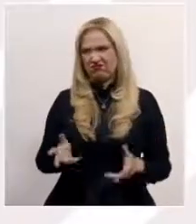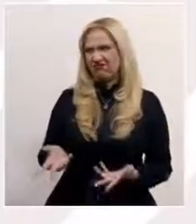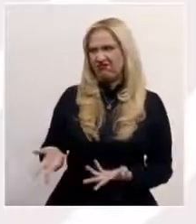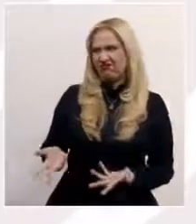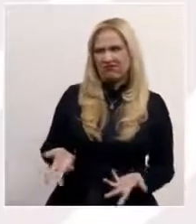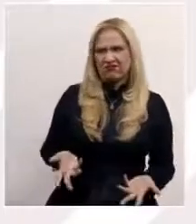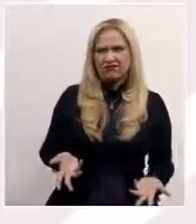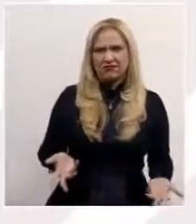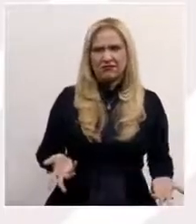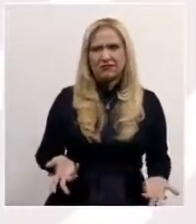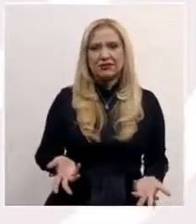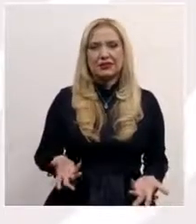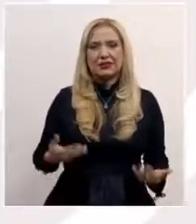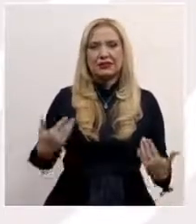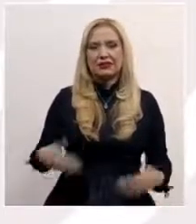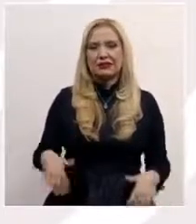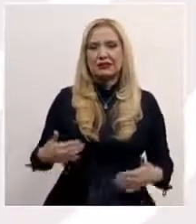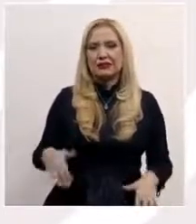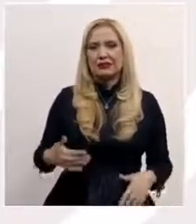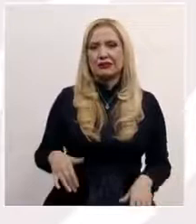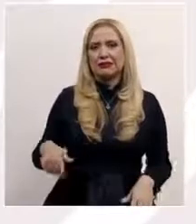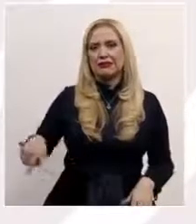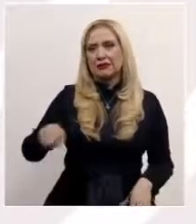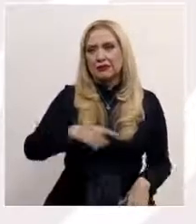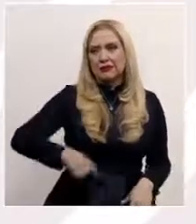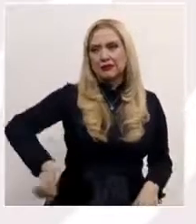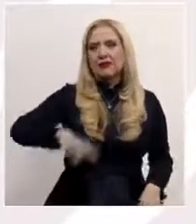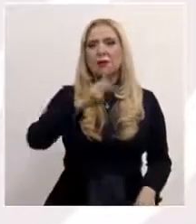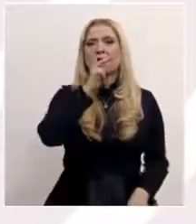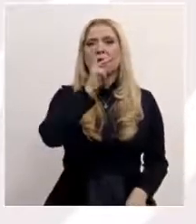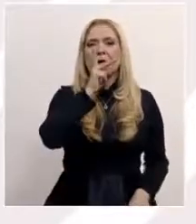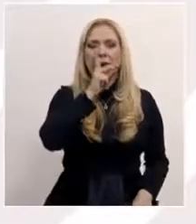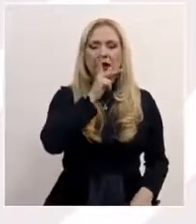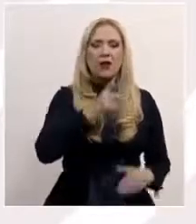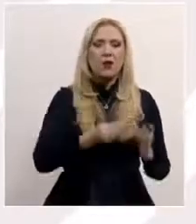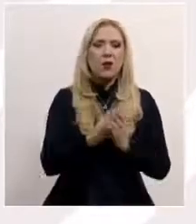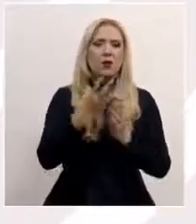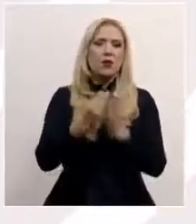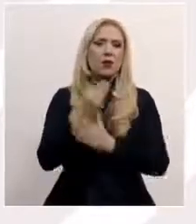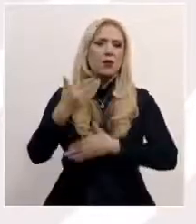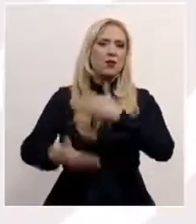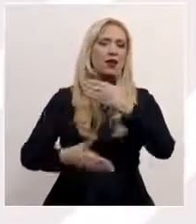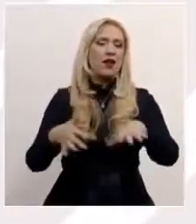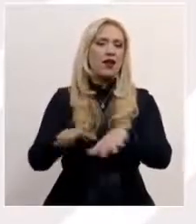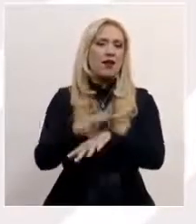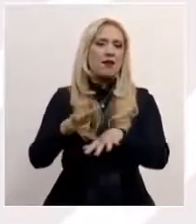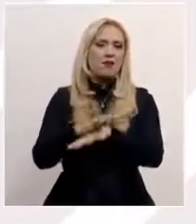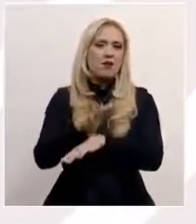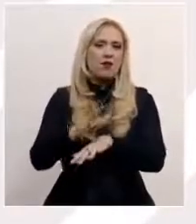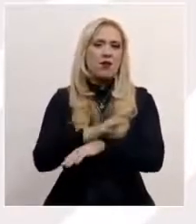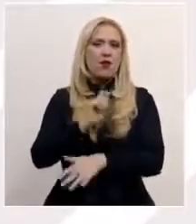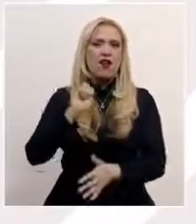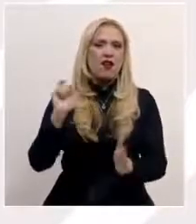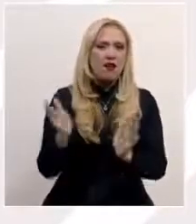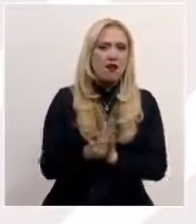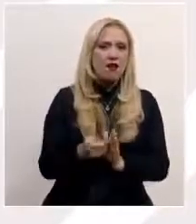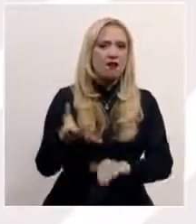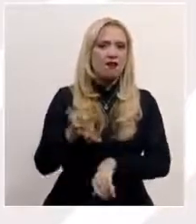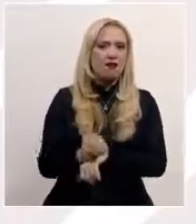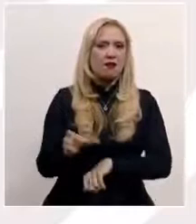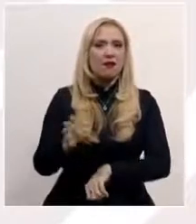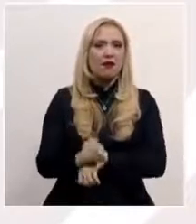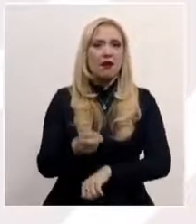solo desde esta parte de la paternidad y todo esto, ¿no? Sino justo